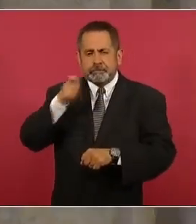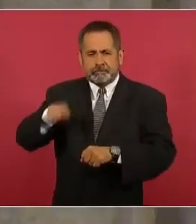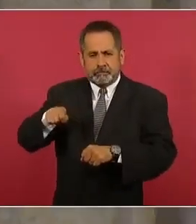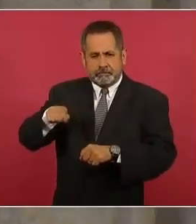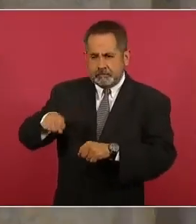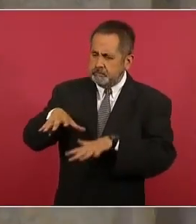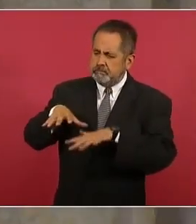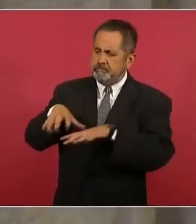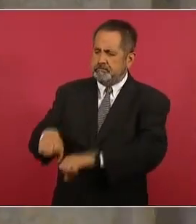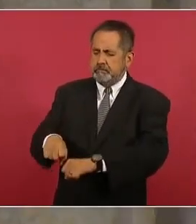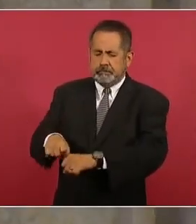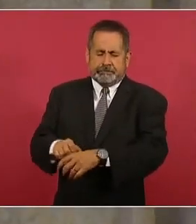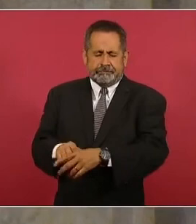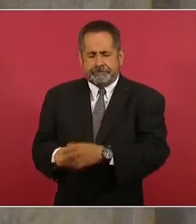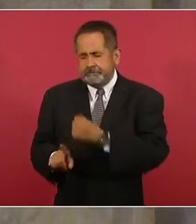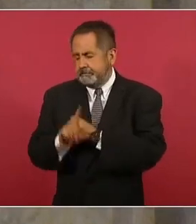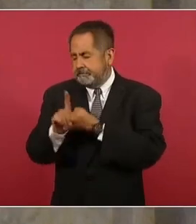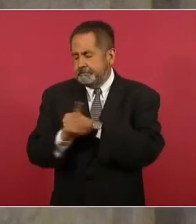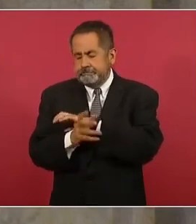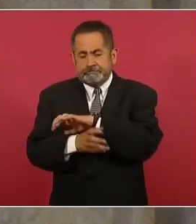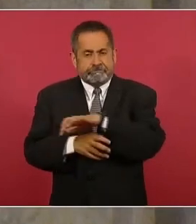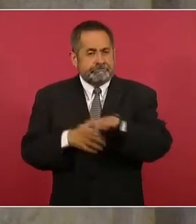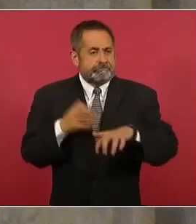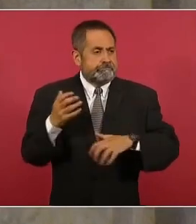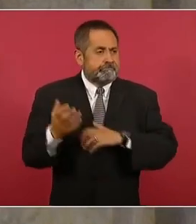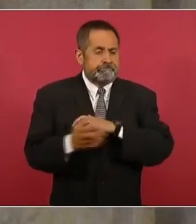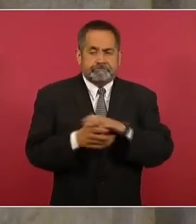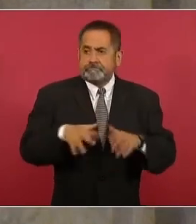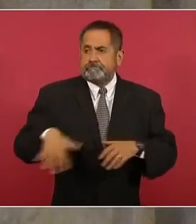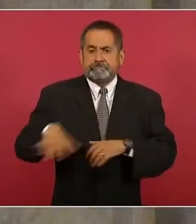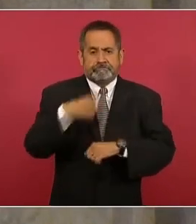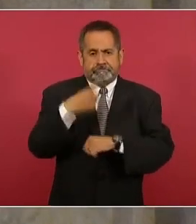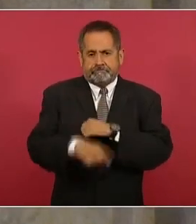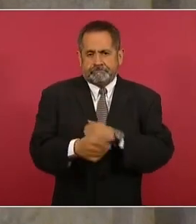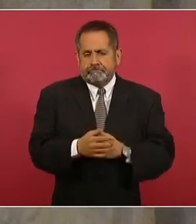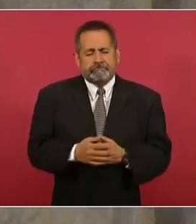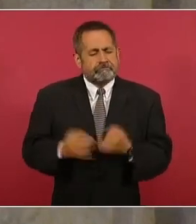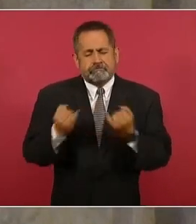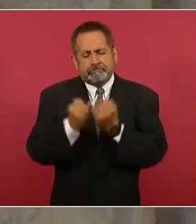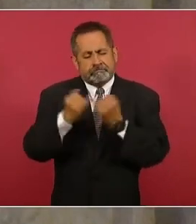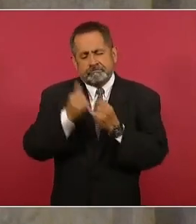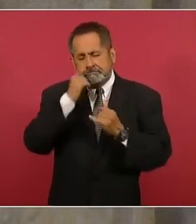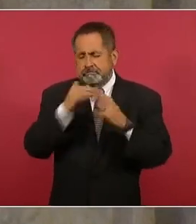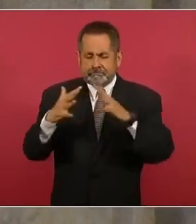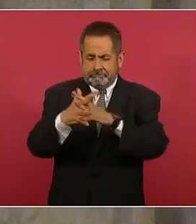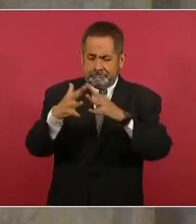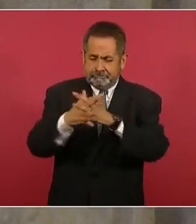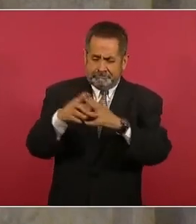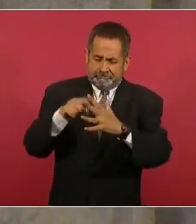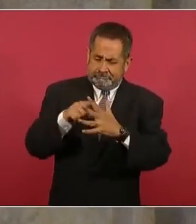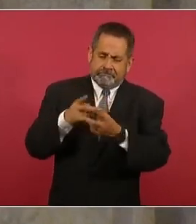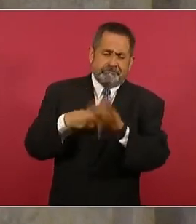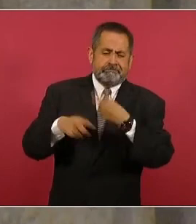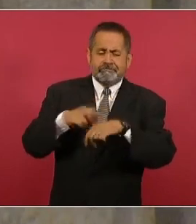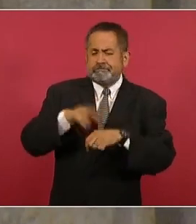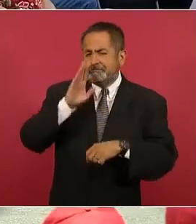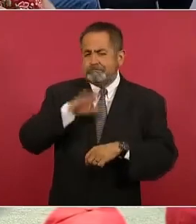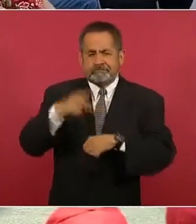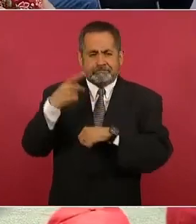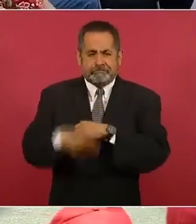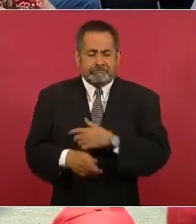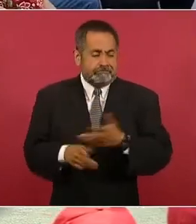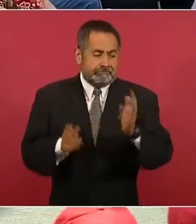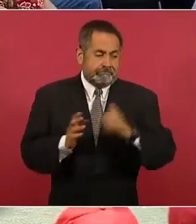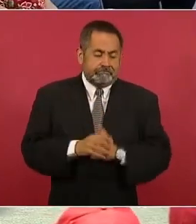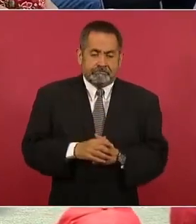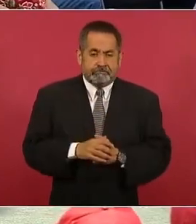que tanto daño hace, como todas las guerras, y falló